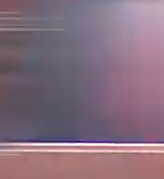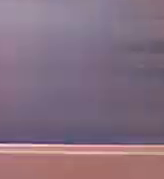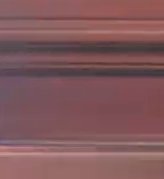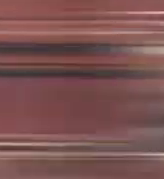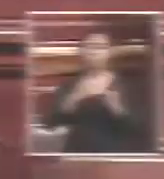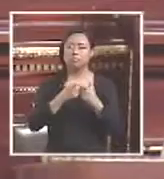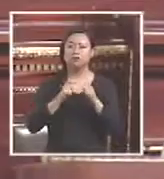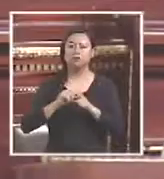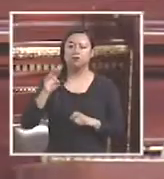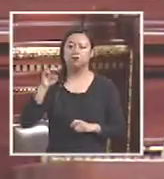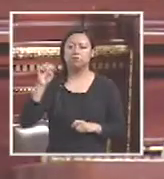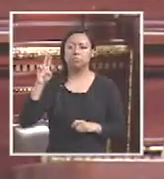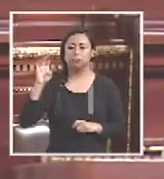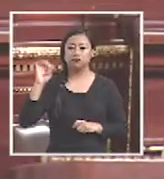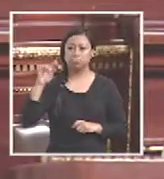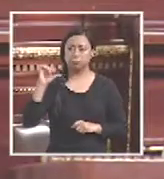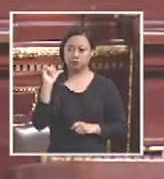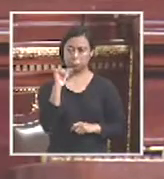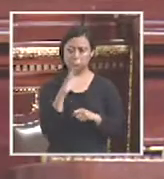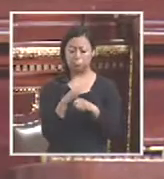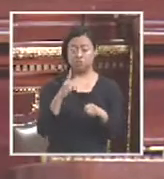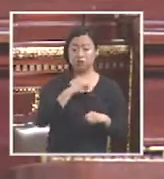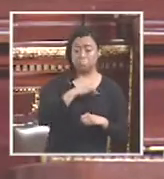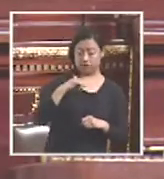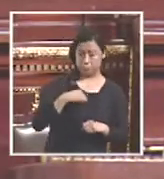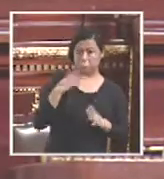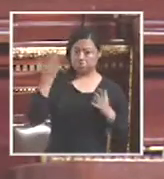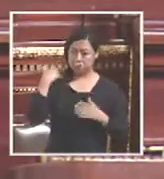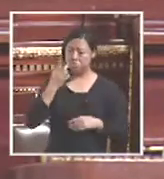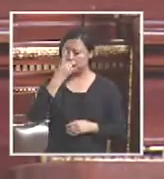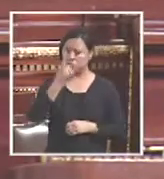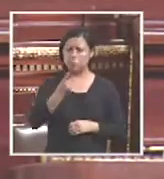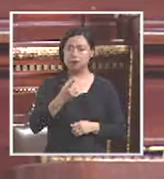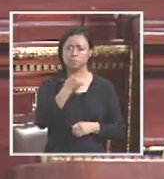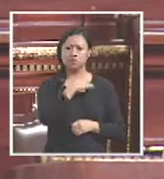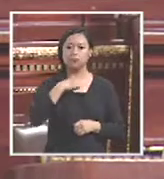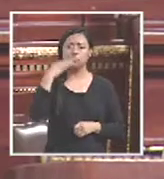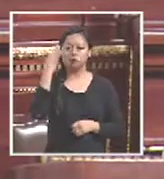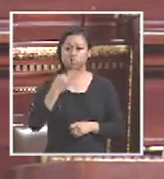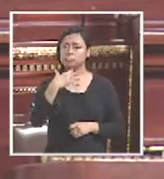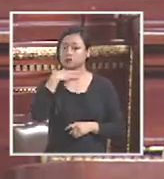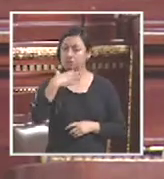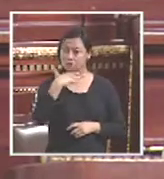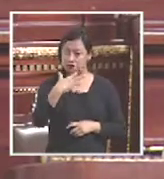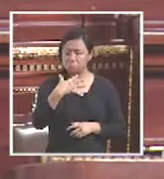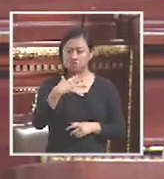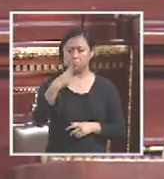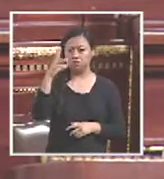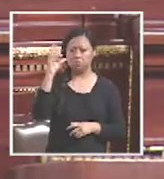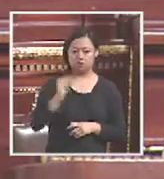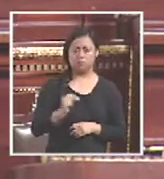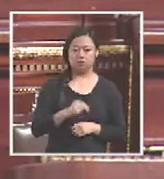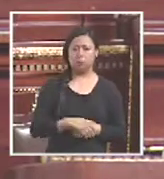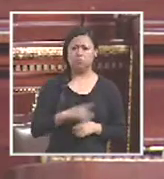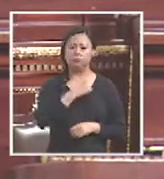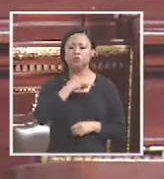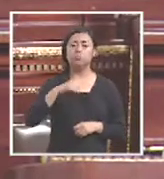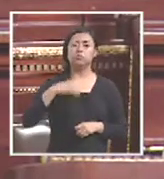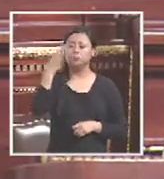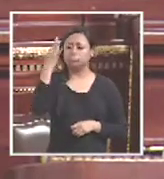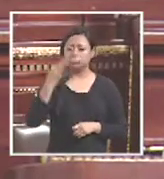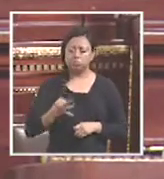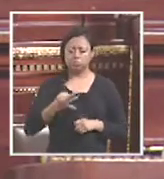problema. En Morena hemos dicho, no vamos a aceptar corrupción, no vamos a aceptar